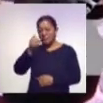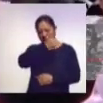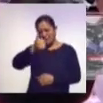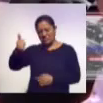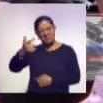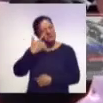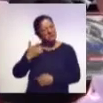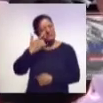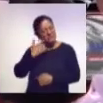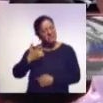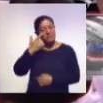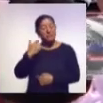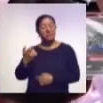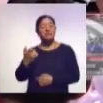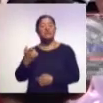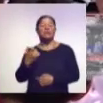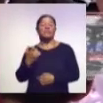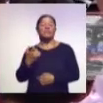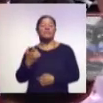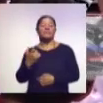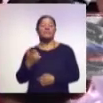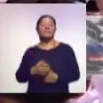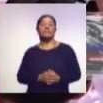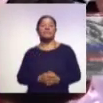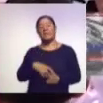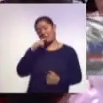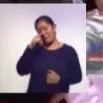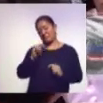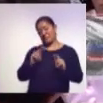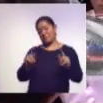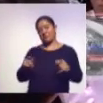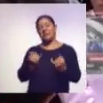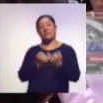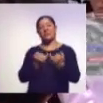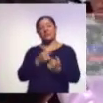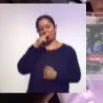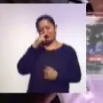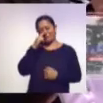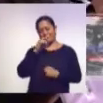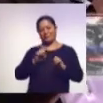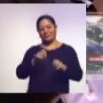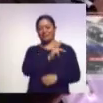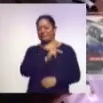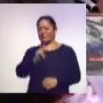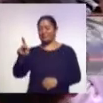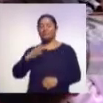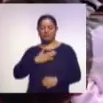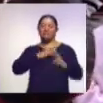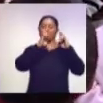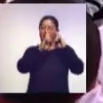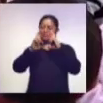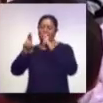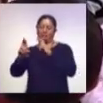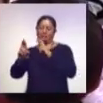de la educación y también un signo de orgullo como señal de reconocimiento al mérito.